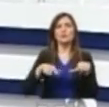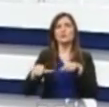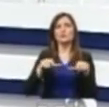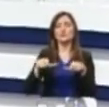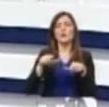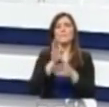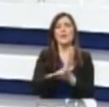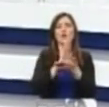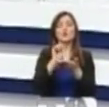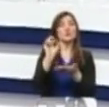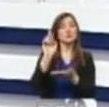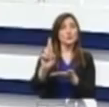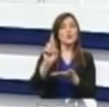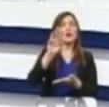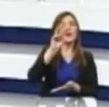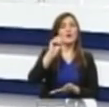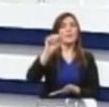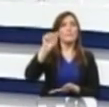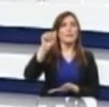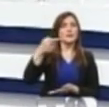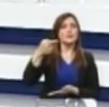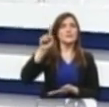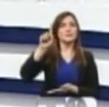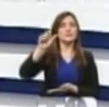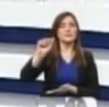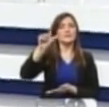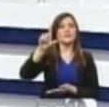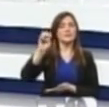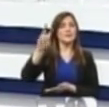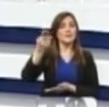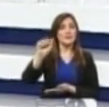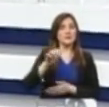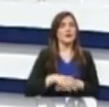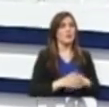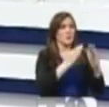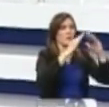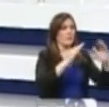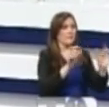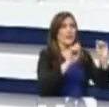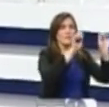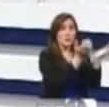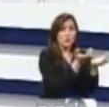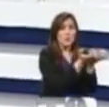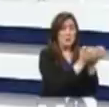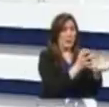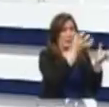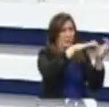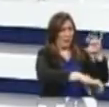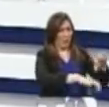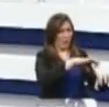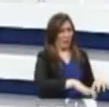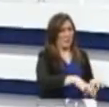de la Magdalena, al sur de Quito. Los contenedores se desbordan de desechos, por lo que los moradores aseguran que prefieren